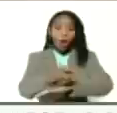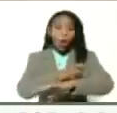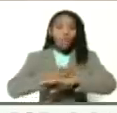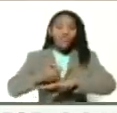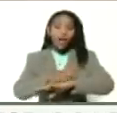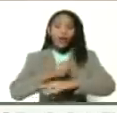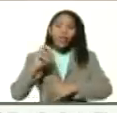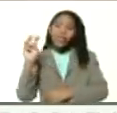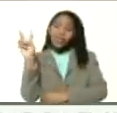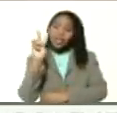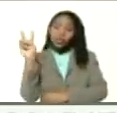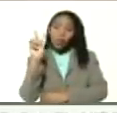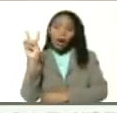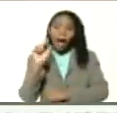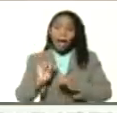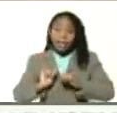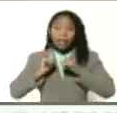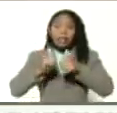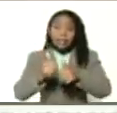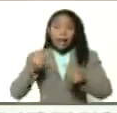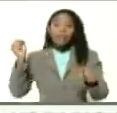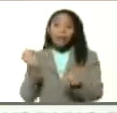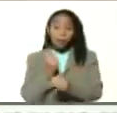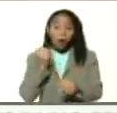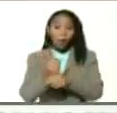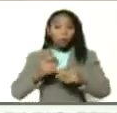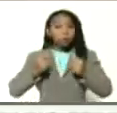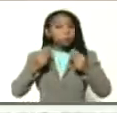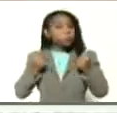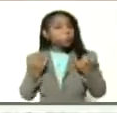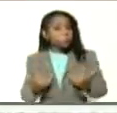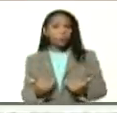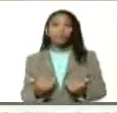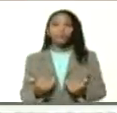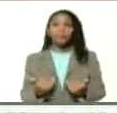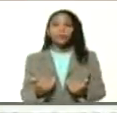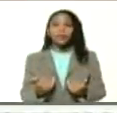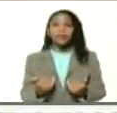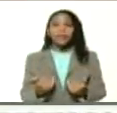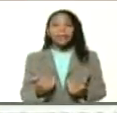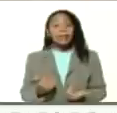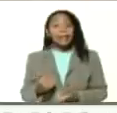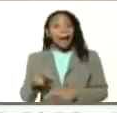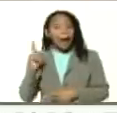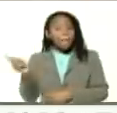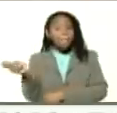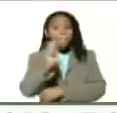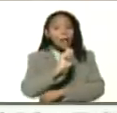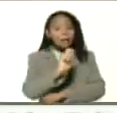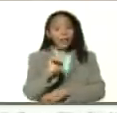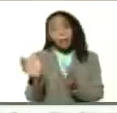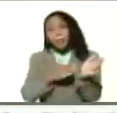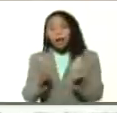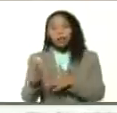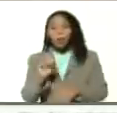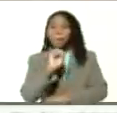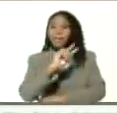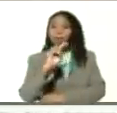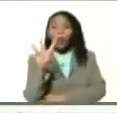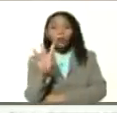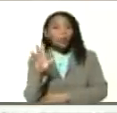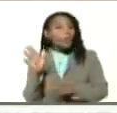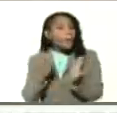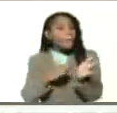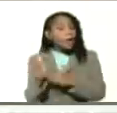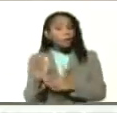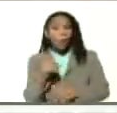venezolano inicia gestiones inmediatas. Ya en el mes de marzo, 24 de marzo,